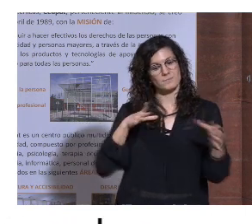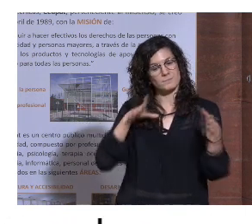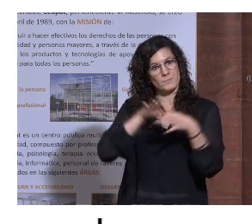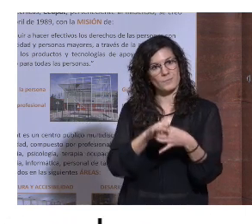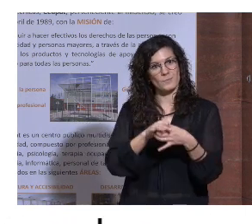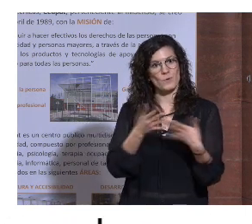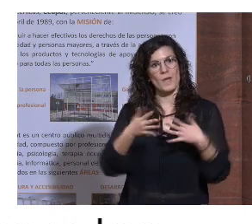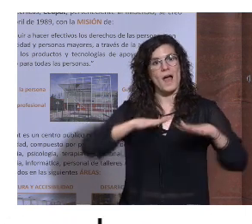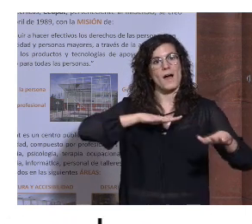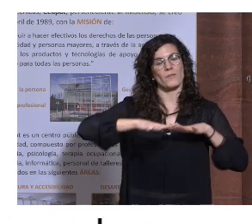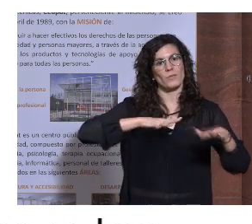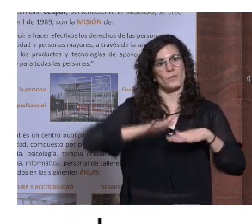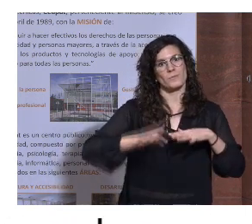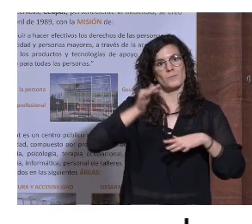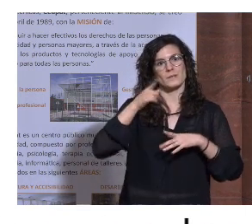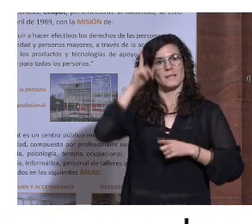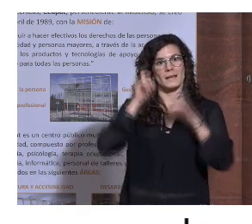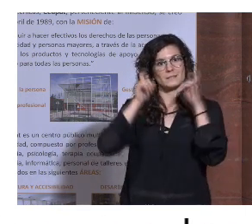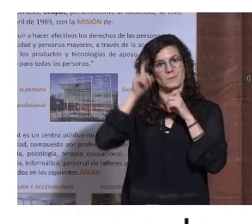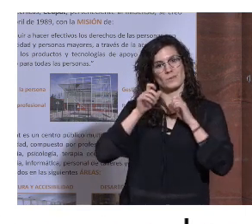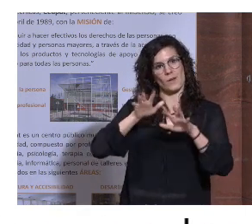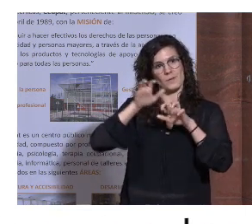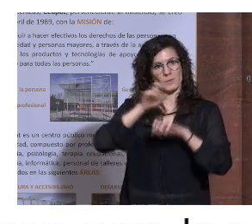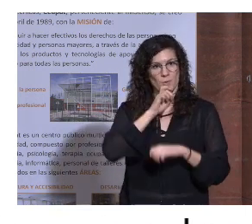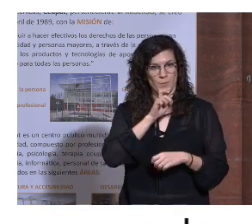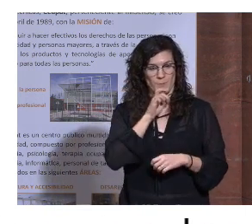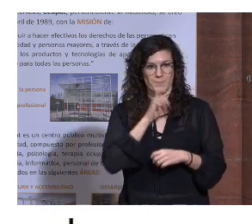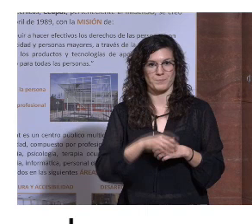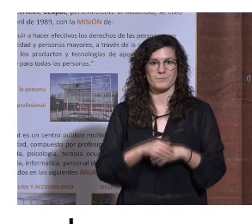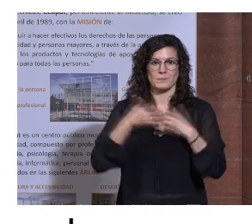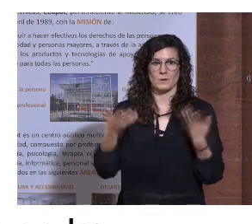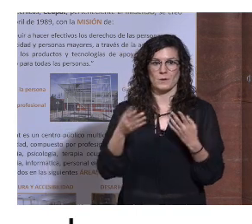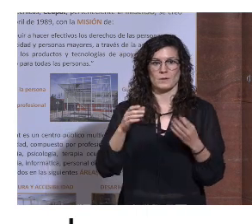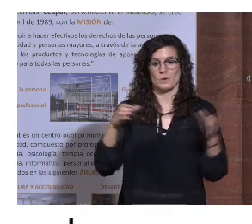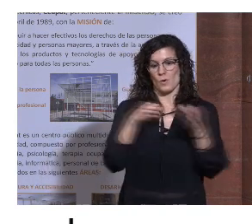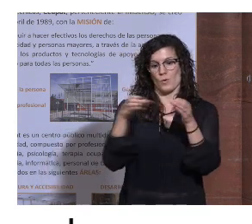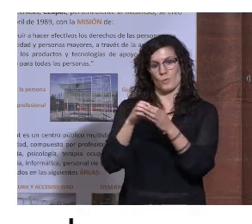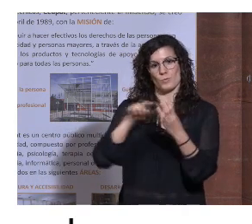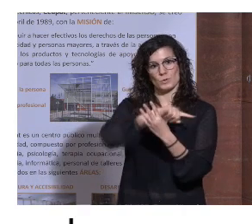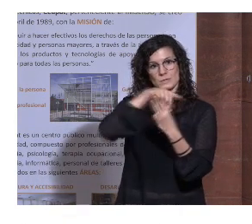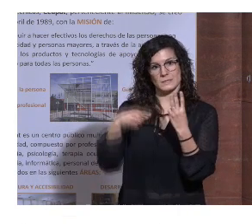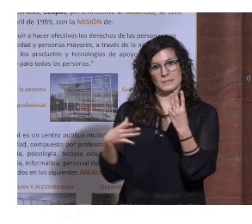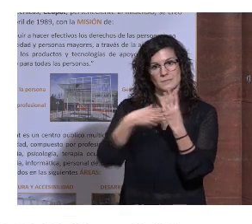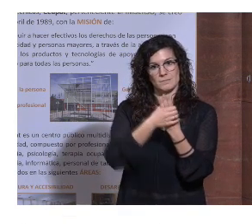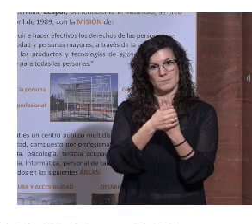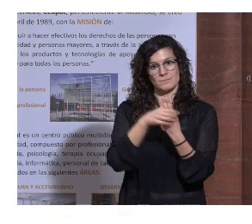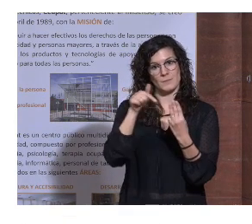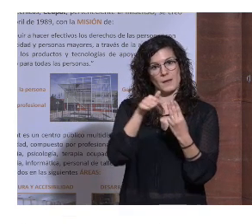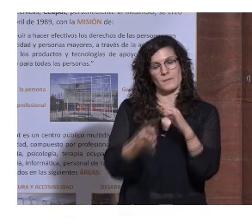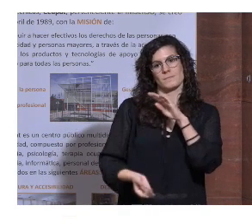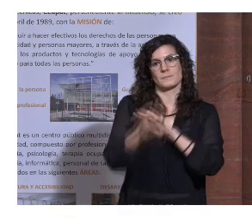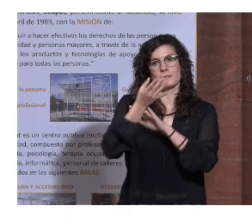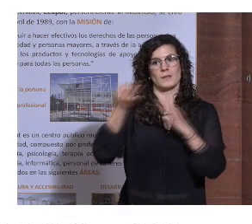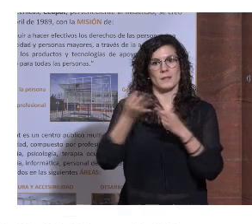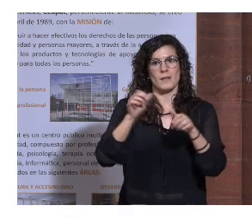la acción y la expresión del aprendizaje. Entonces, en torno a estos tres grupos neuronales se crea